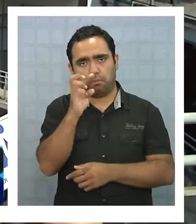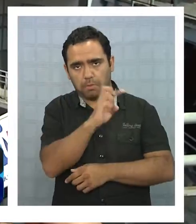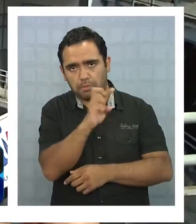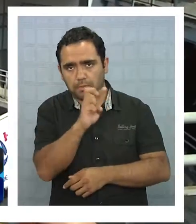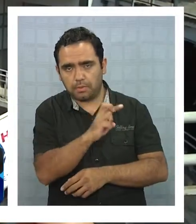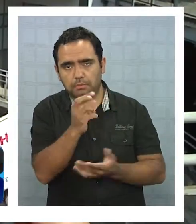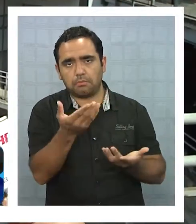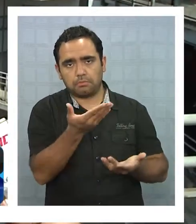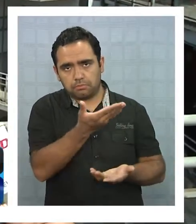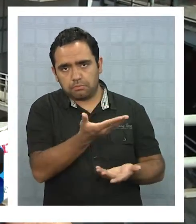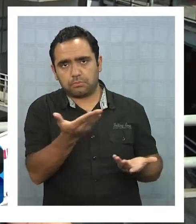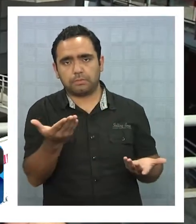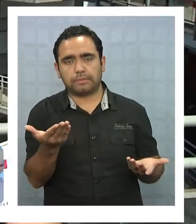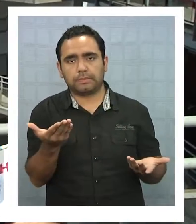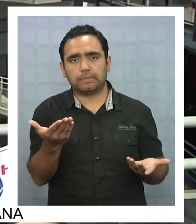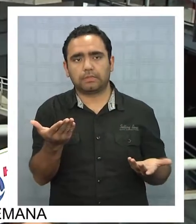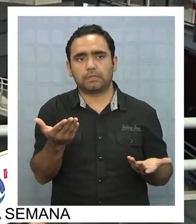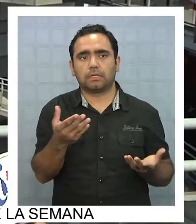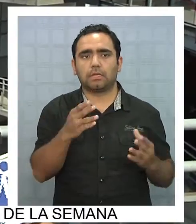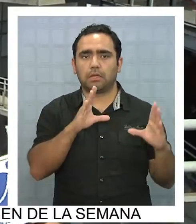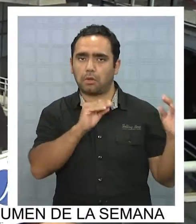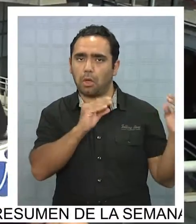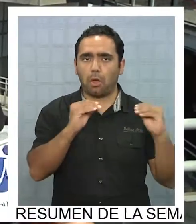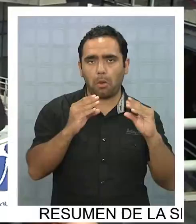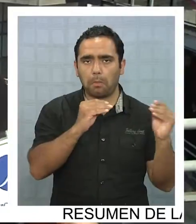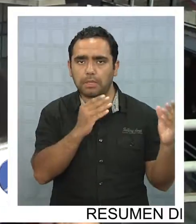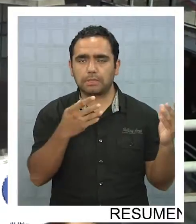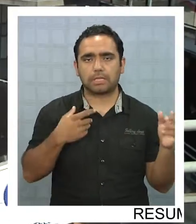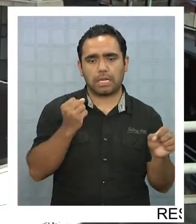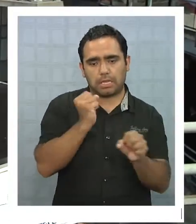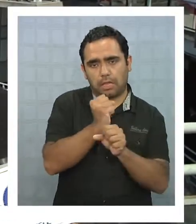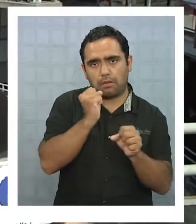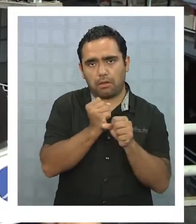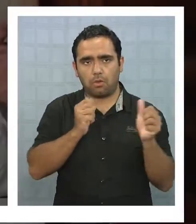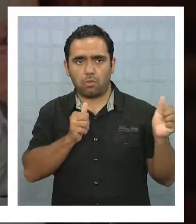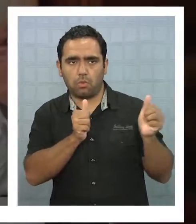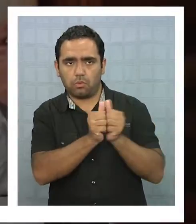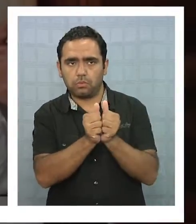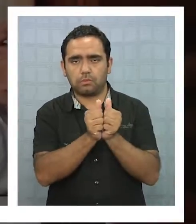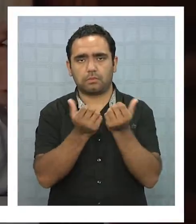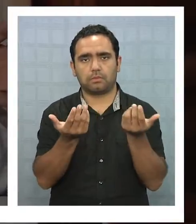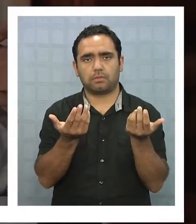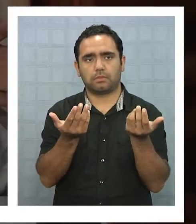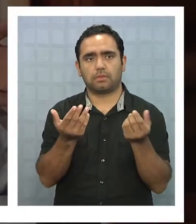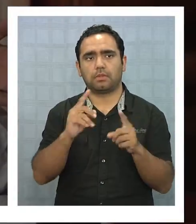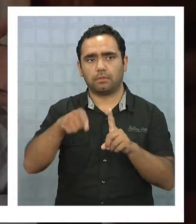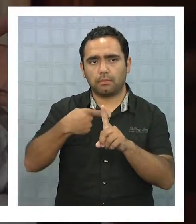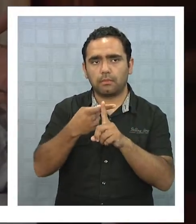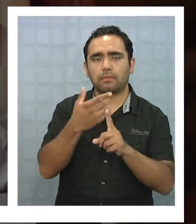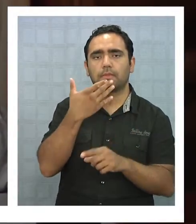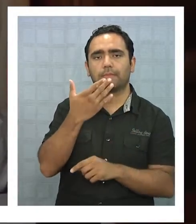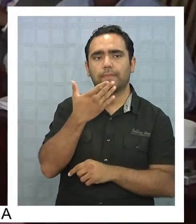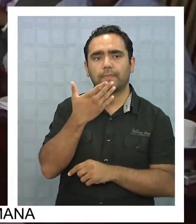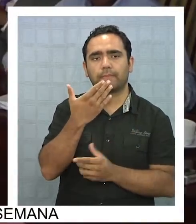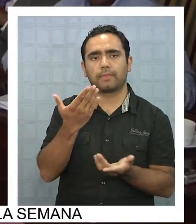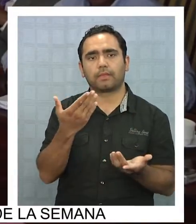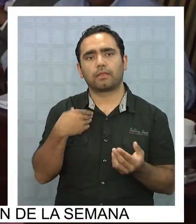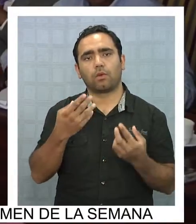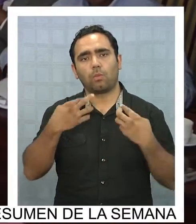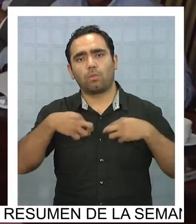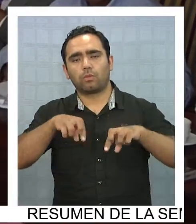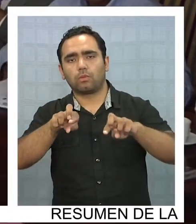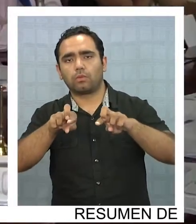padre, poder conversar, poder trabajar codo a codo con él, ¿ya? Y además, en esta